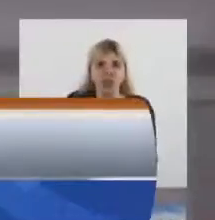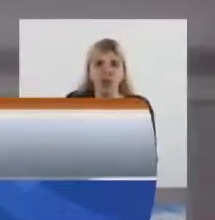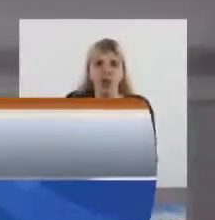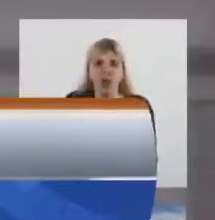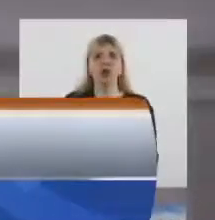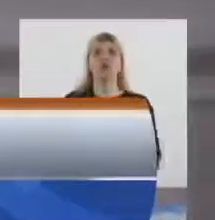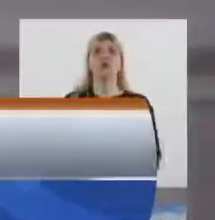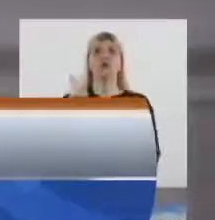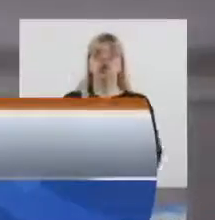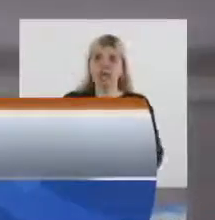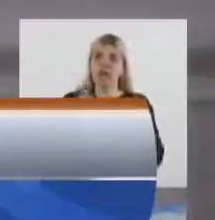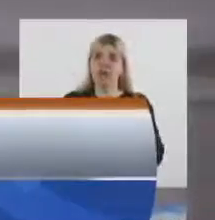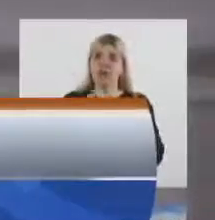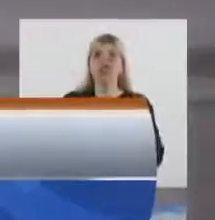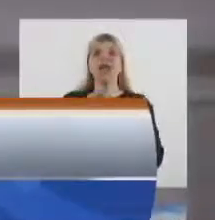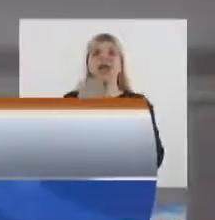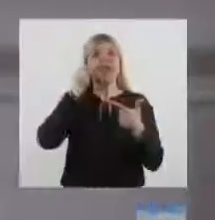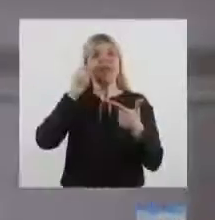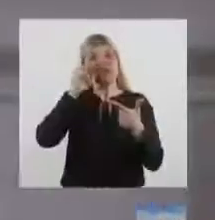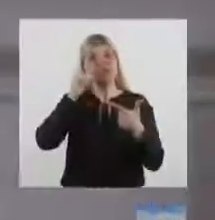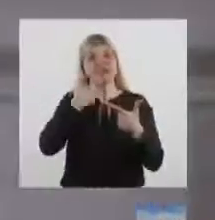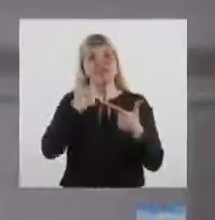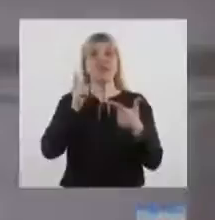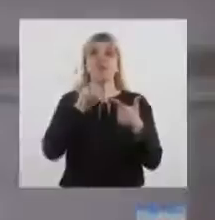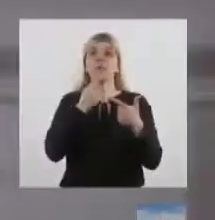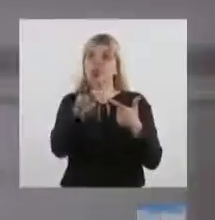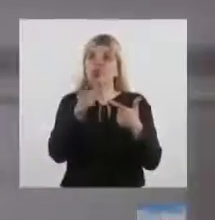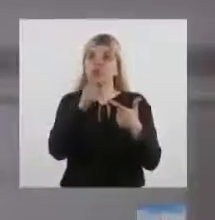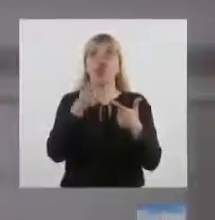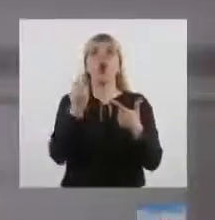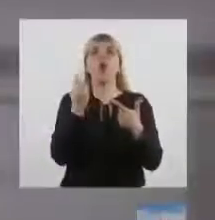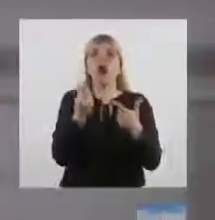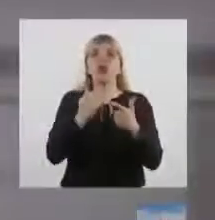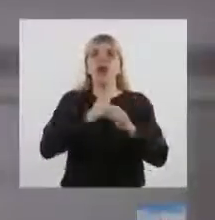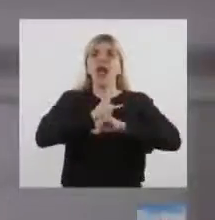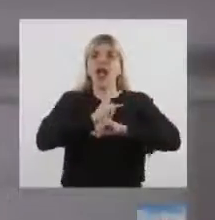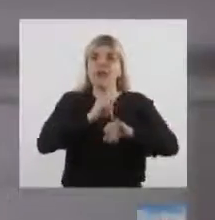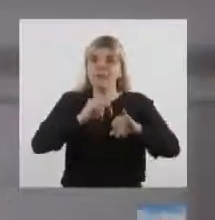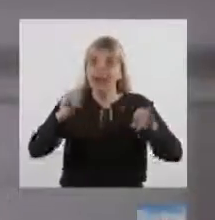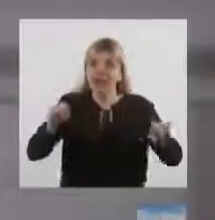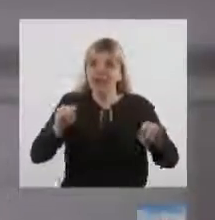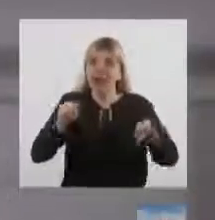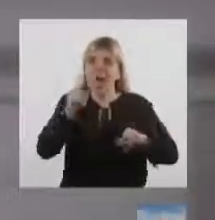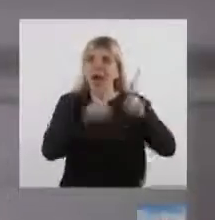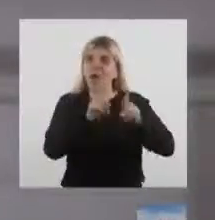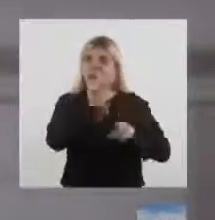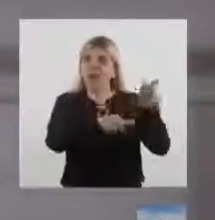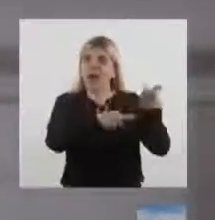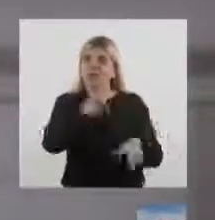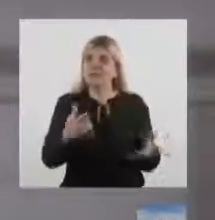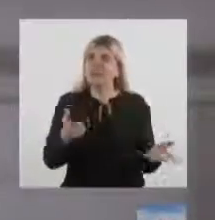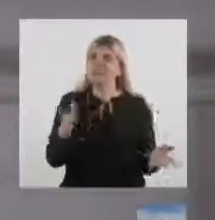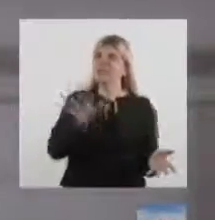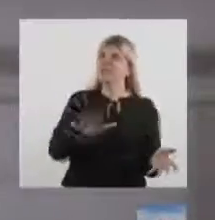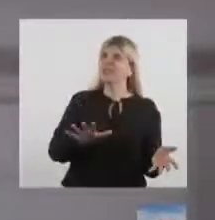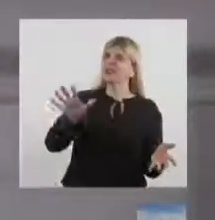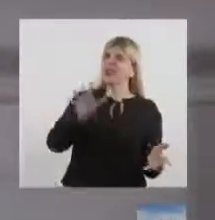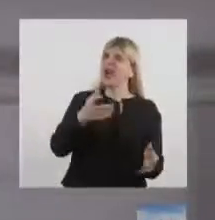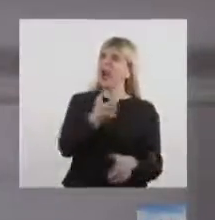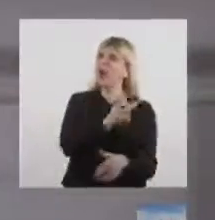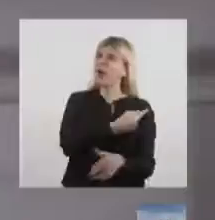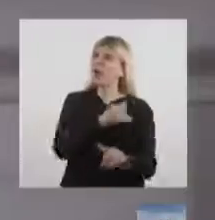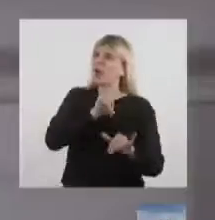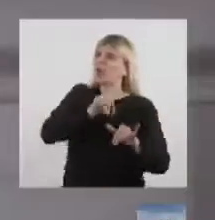a hacer alguna campaña o alumna algo como para la gente que todavía no está segura de darse la vacuna